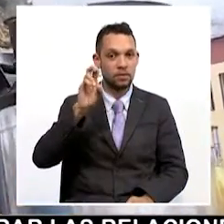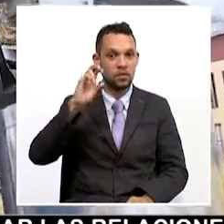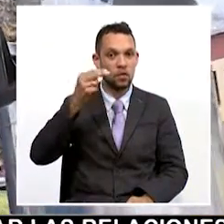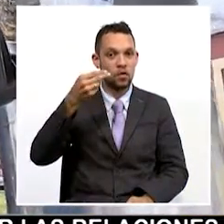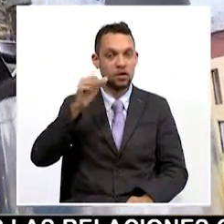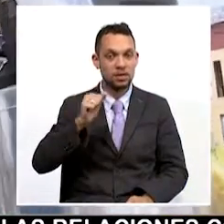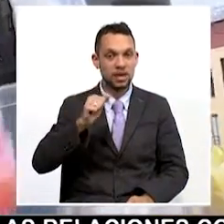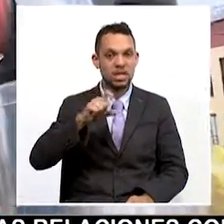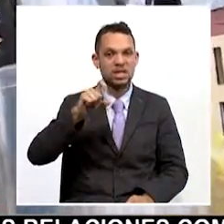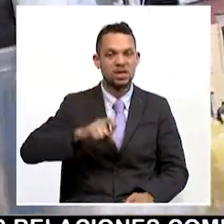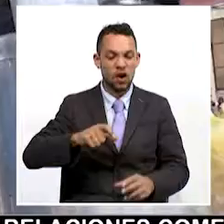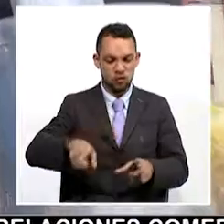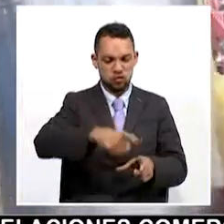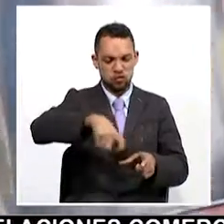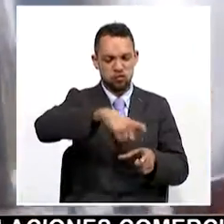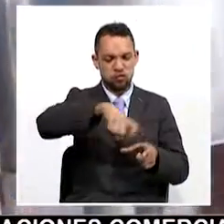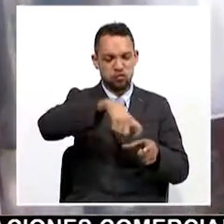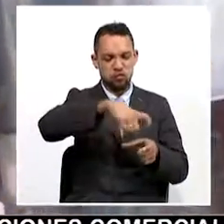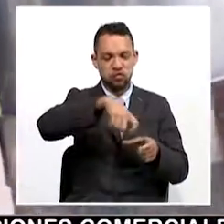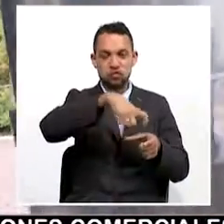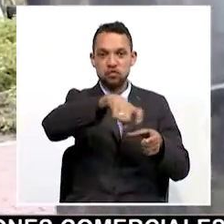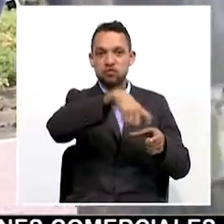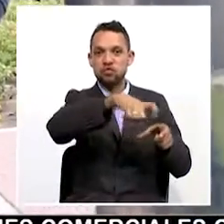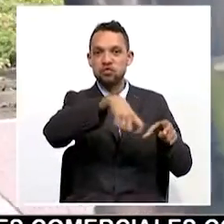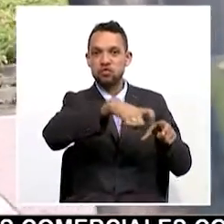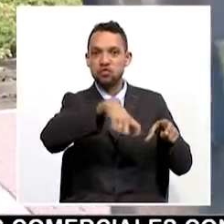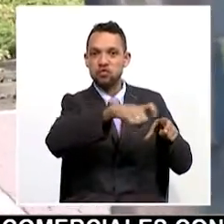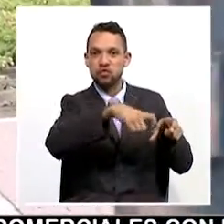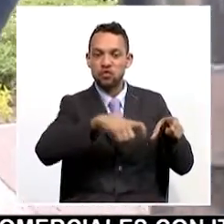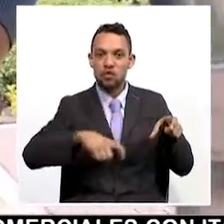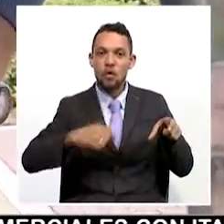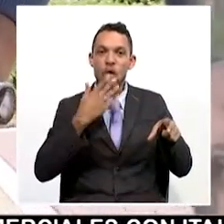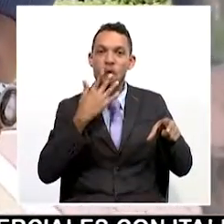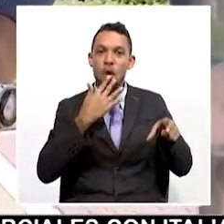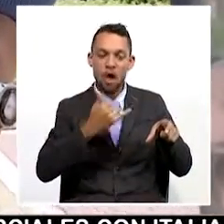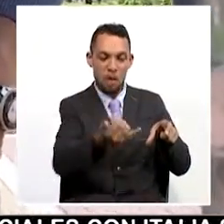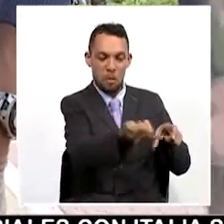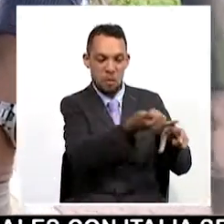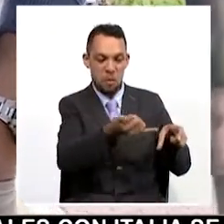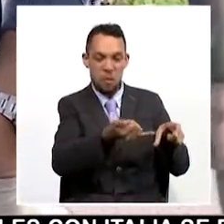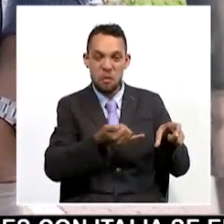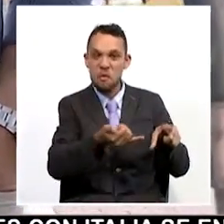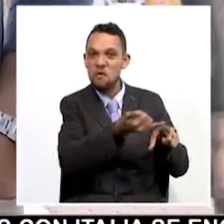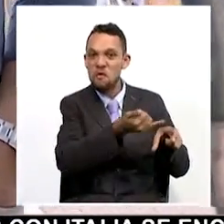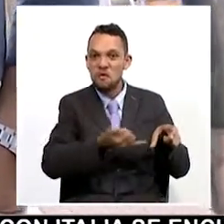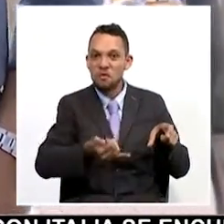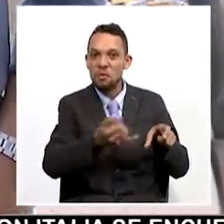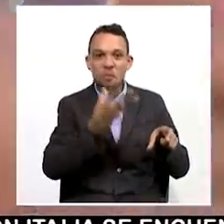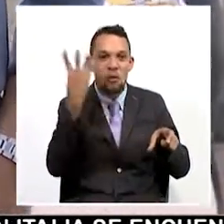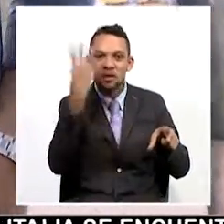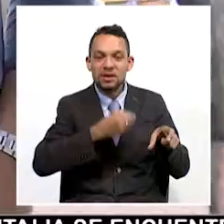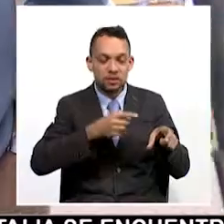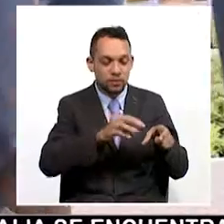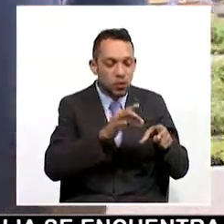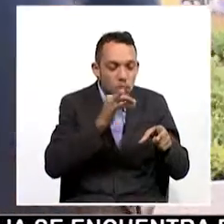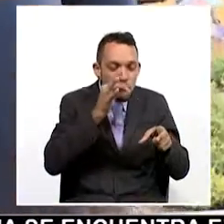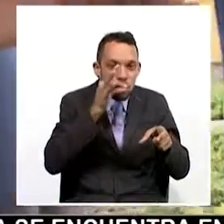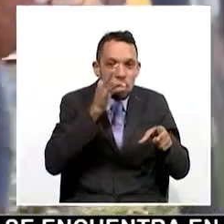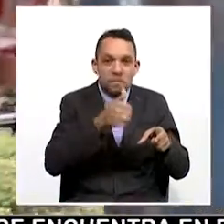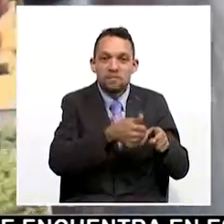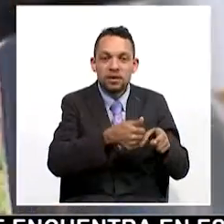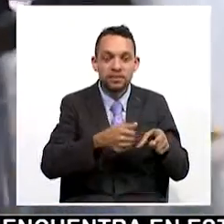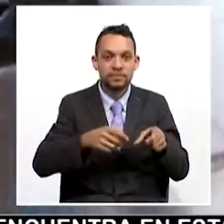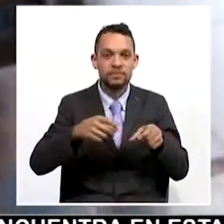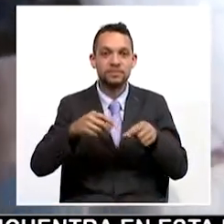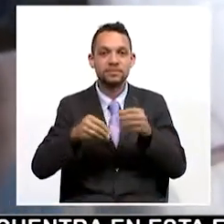Yo la arreglo así, de esta manera. Yo cojo acá, la hago así, una condecoración pequeña. Después llego así, la